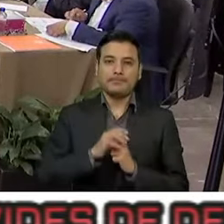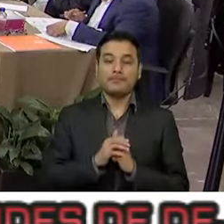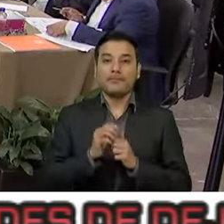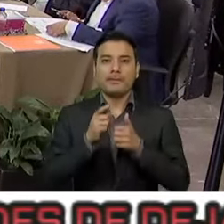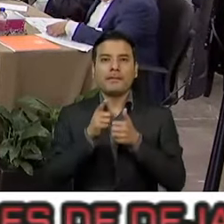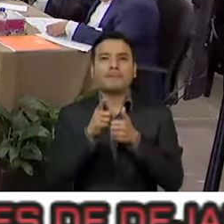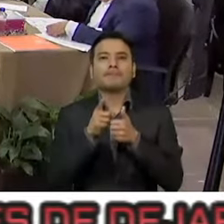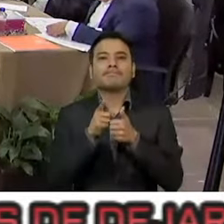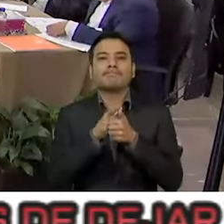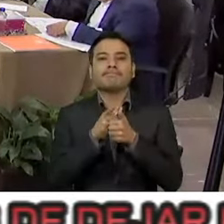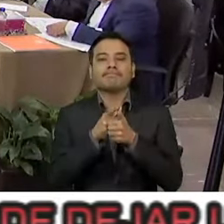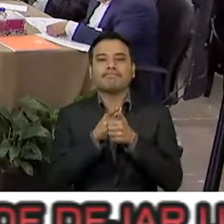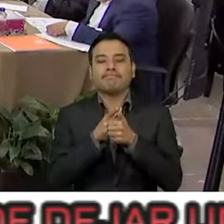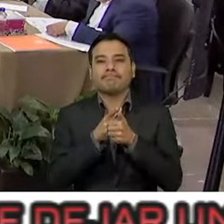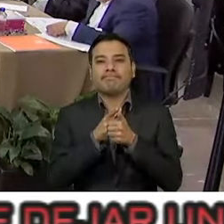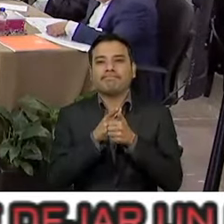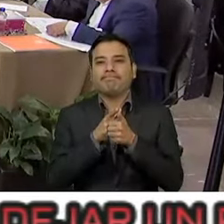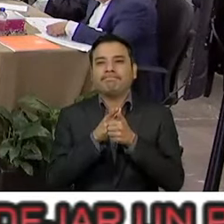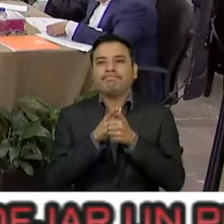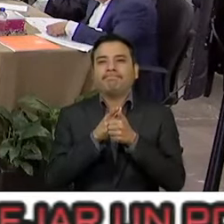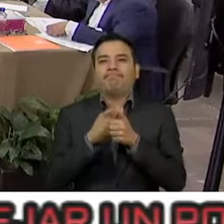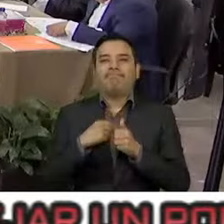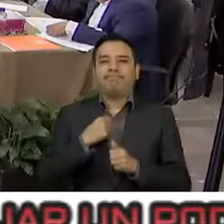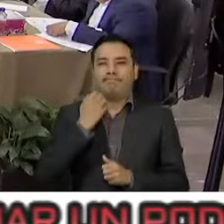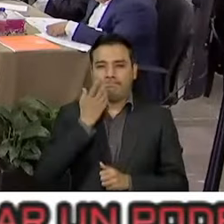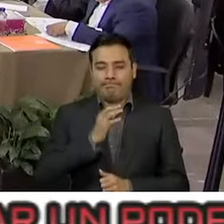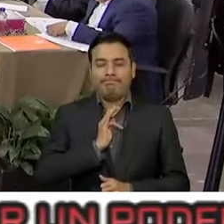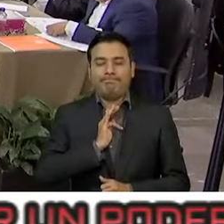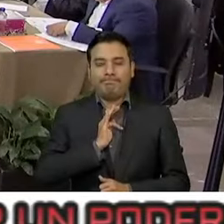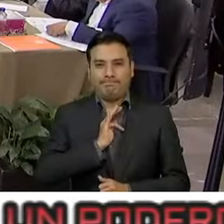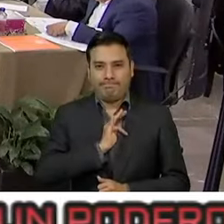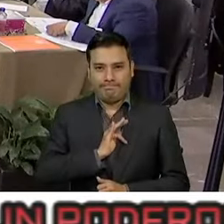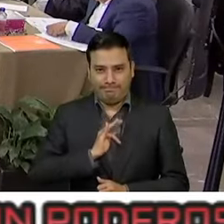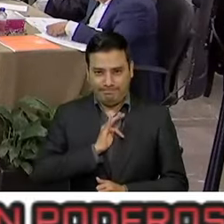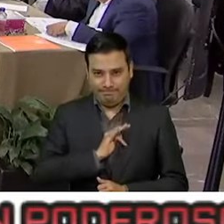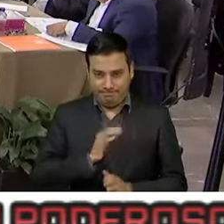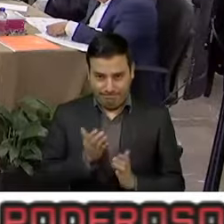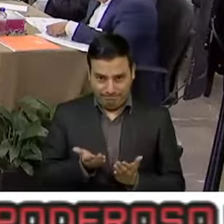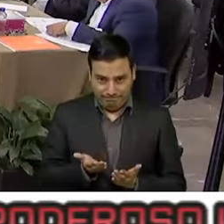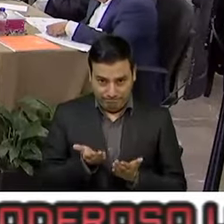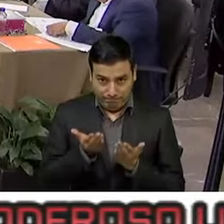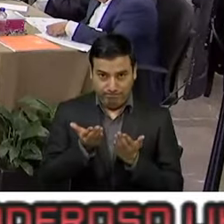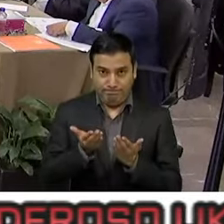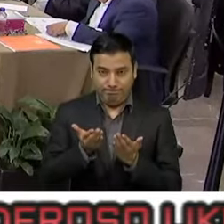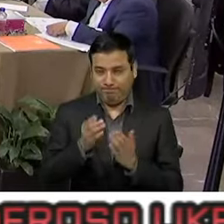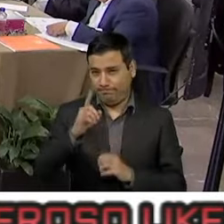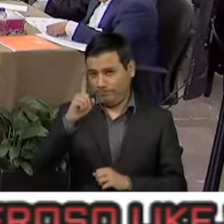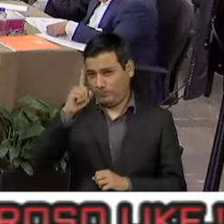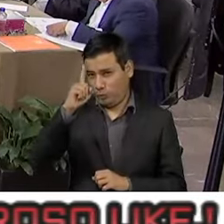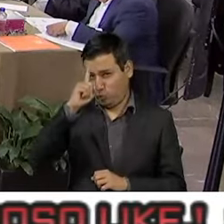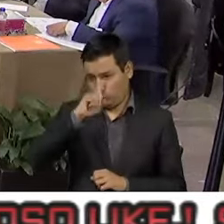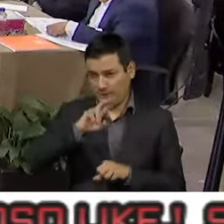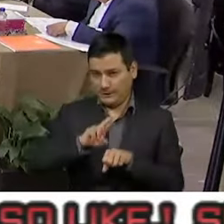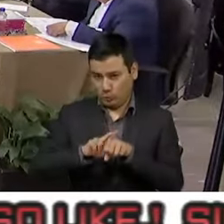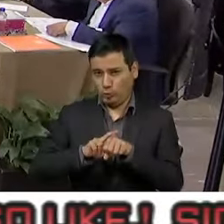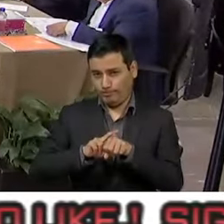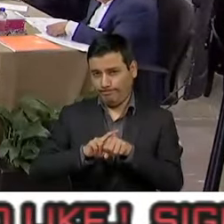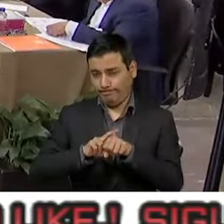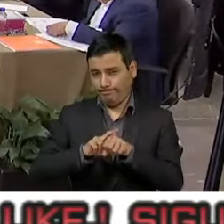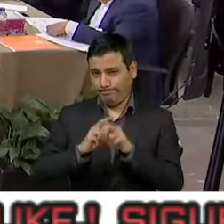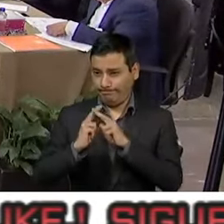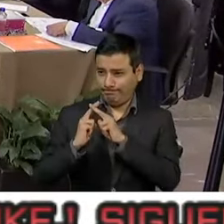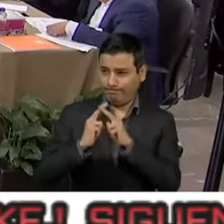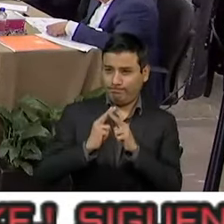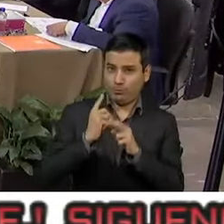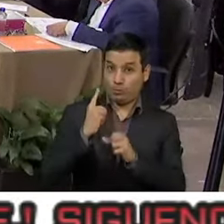Primero que nada, quiero felicitar a las y los consejeros que hoy cumplen